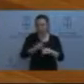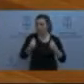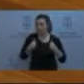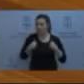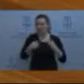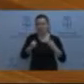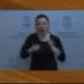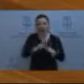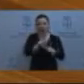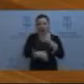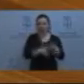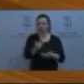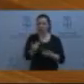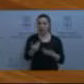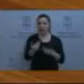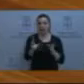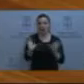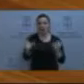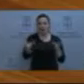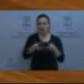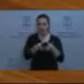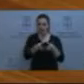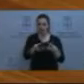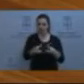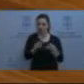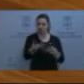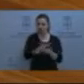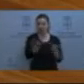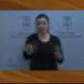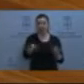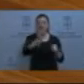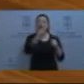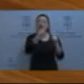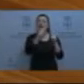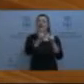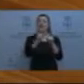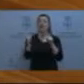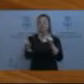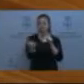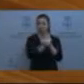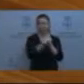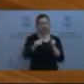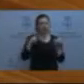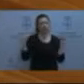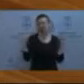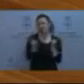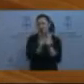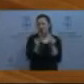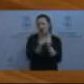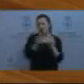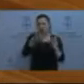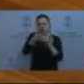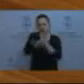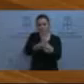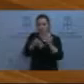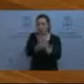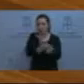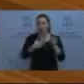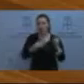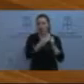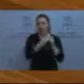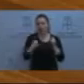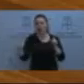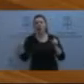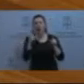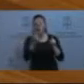comunidad. Y respecto a los factores, y voy a ser muy breve en este apartado, aunque podría extenderme mucho por razón de